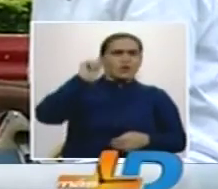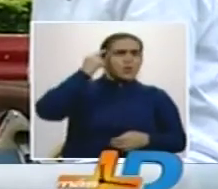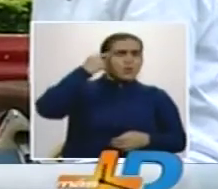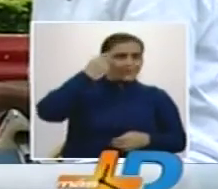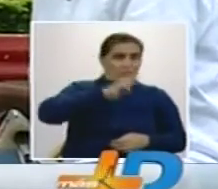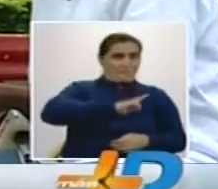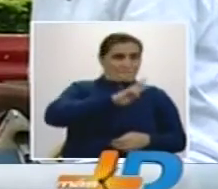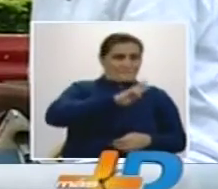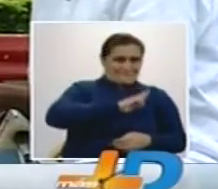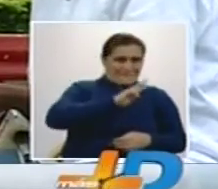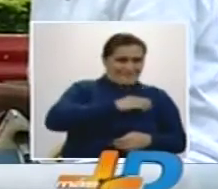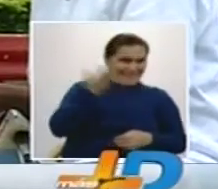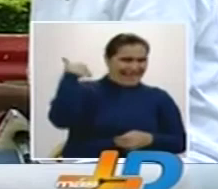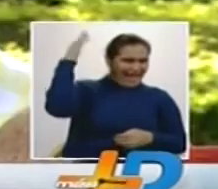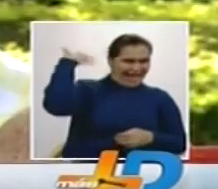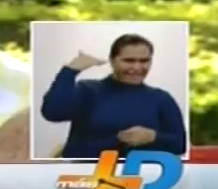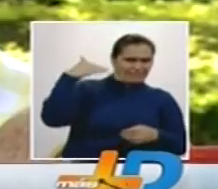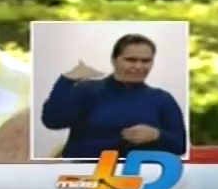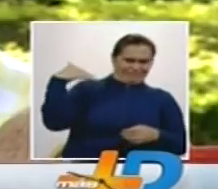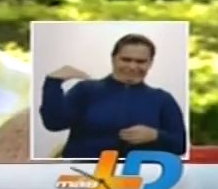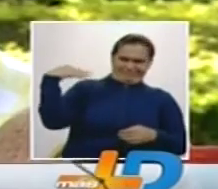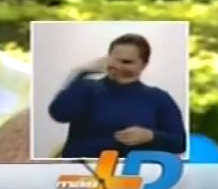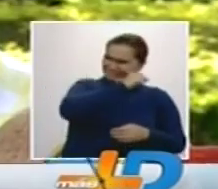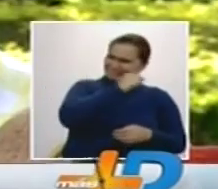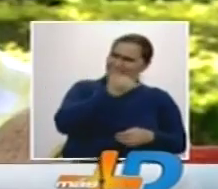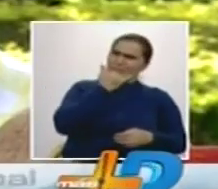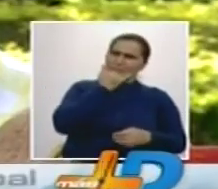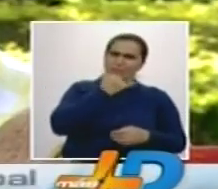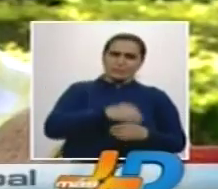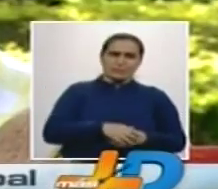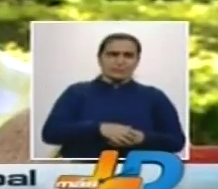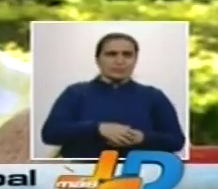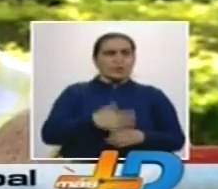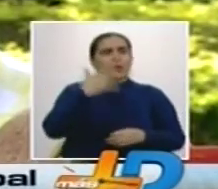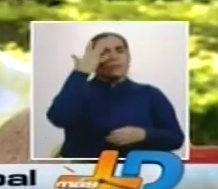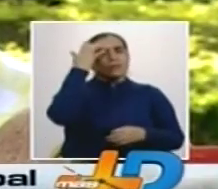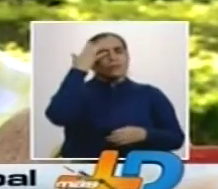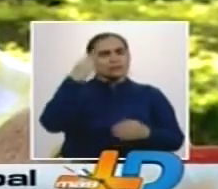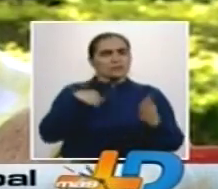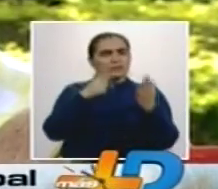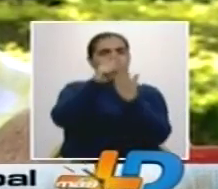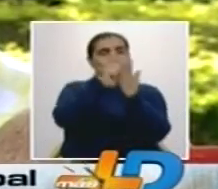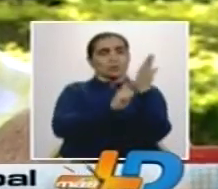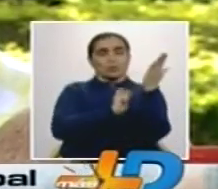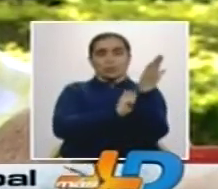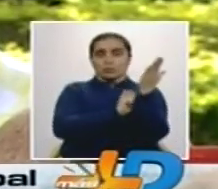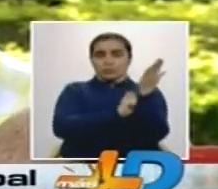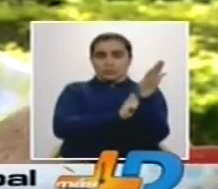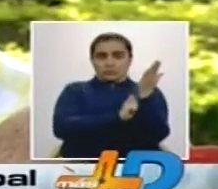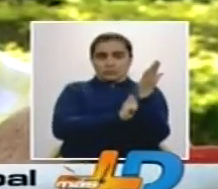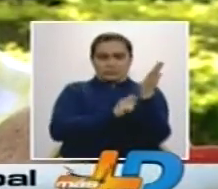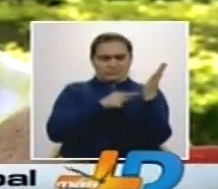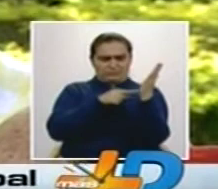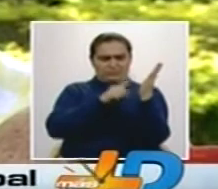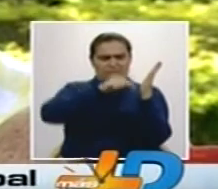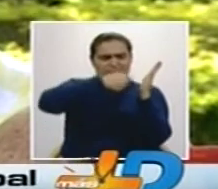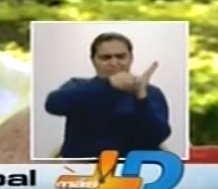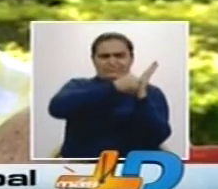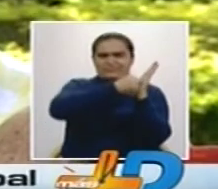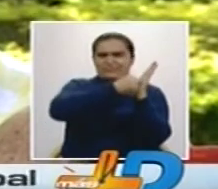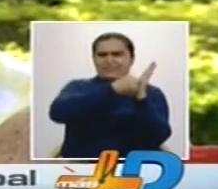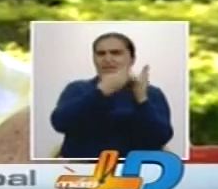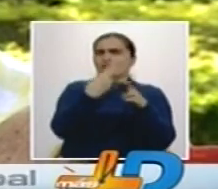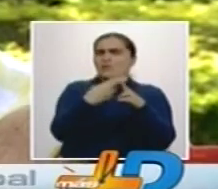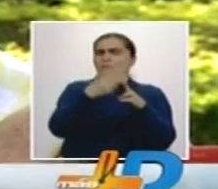Gardezábal, cuestionaron el millonario contrato. Cuando uno dentro del contrato tiene que incluir a una persona que murió en